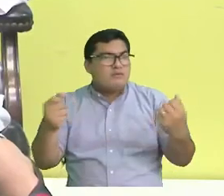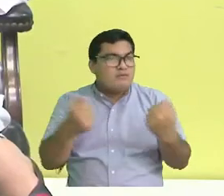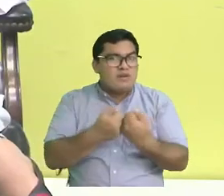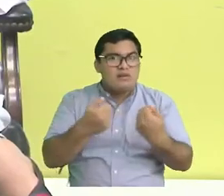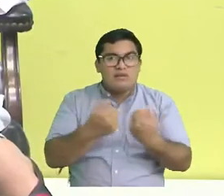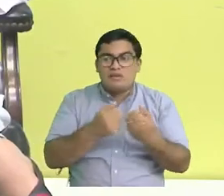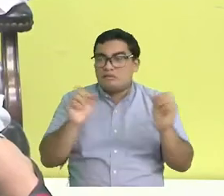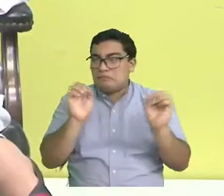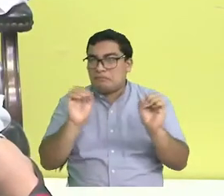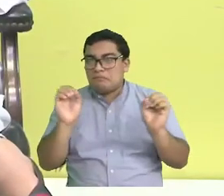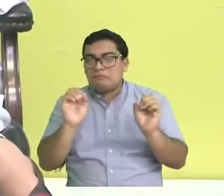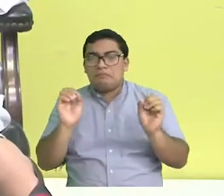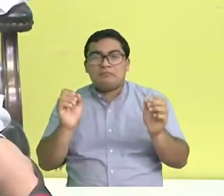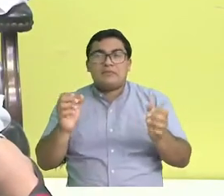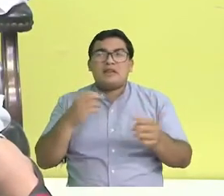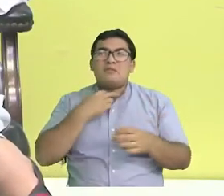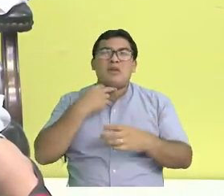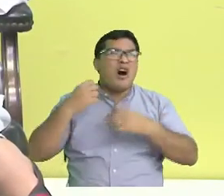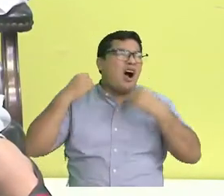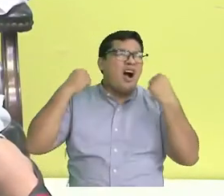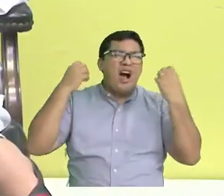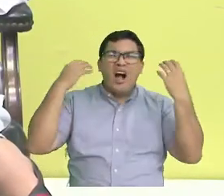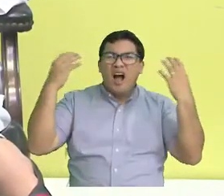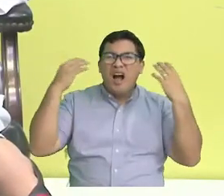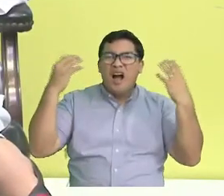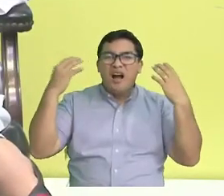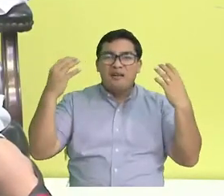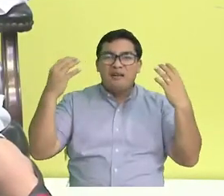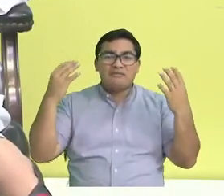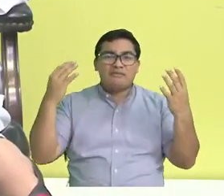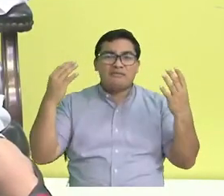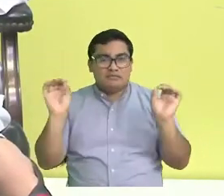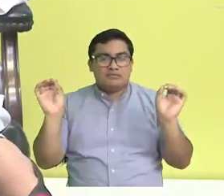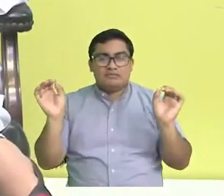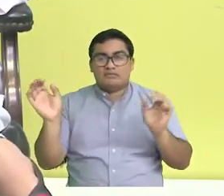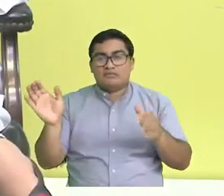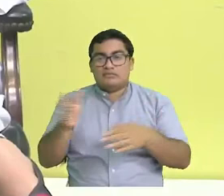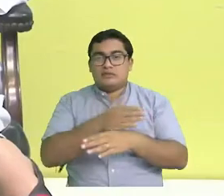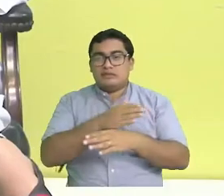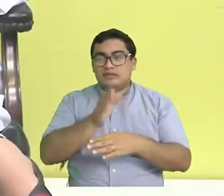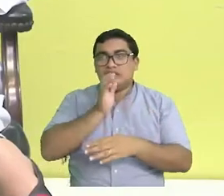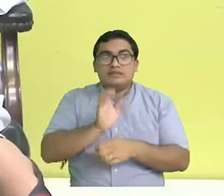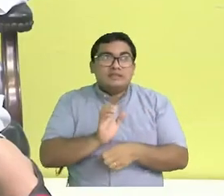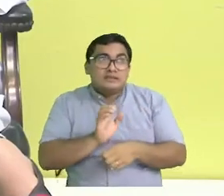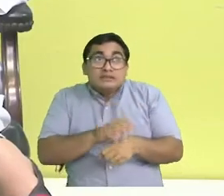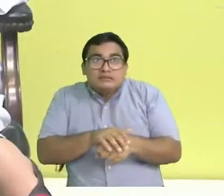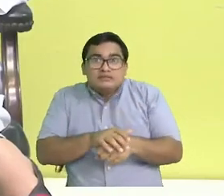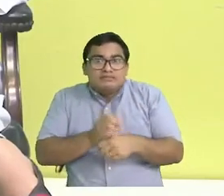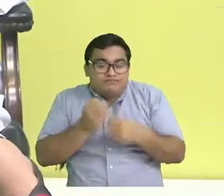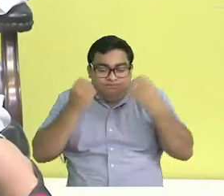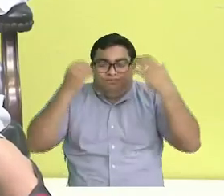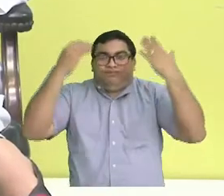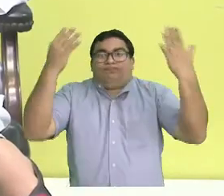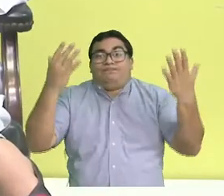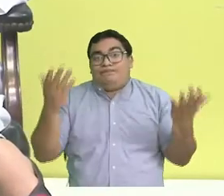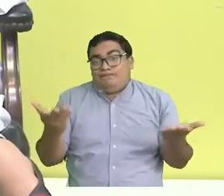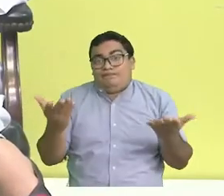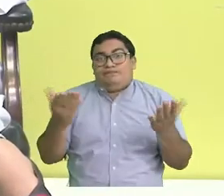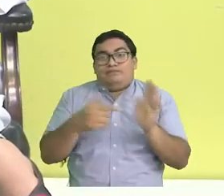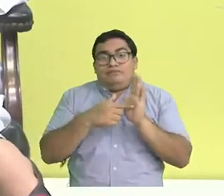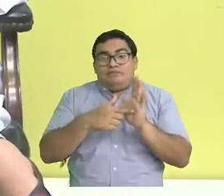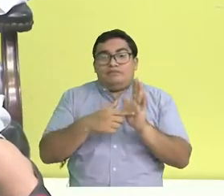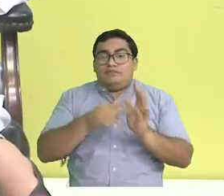pleitos, donde no hay gritos, donde no hay situaciones que incrementen el estrés, que un niño que es